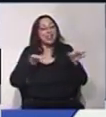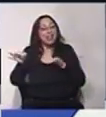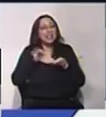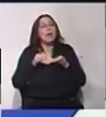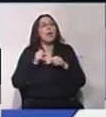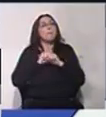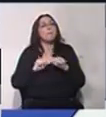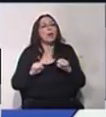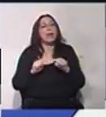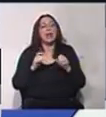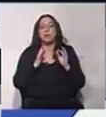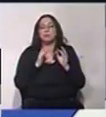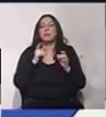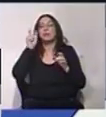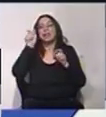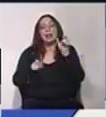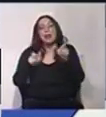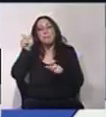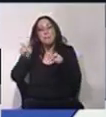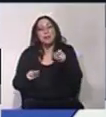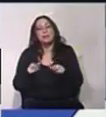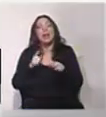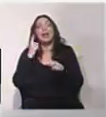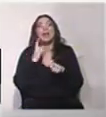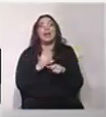tener interlocutores, o sea, válidos en cada